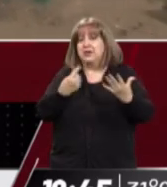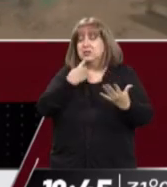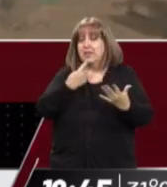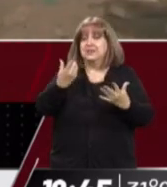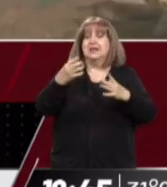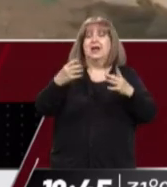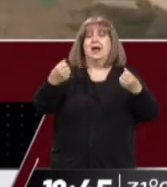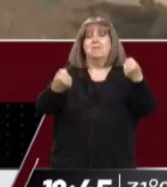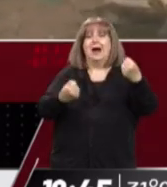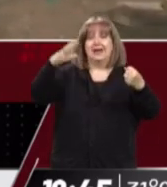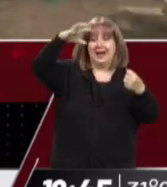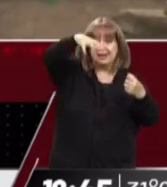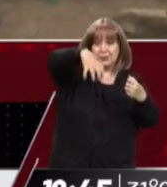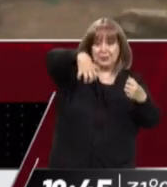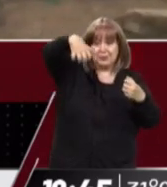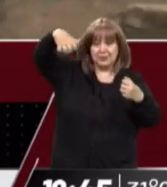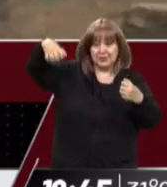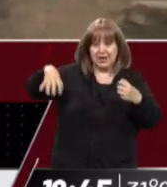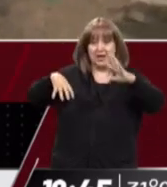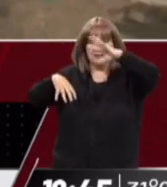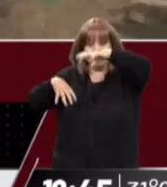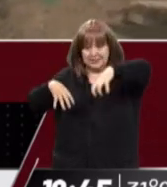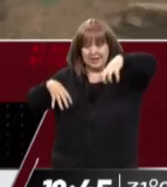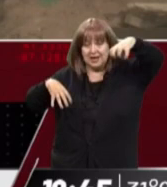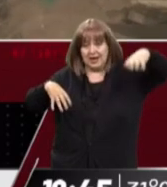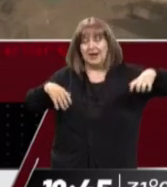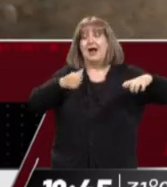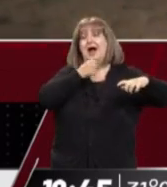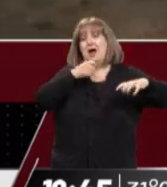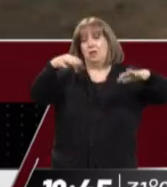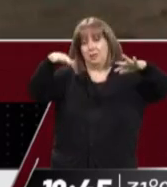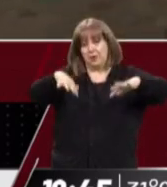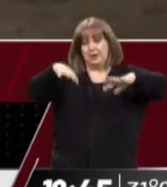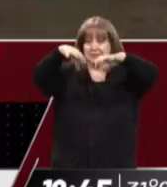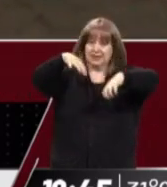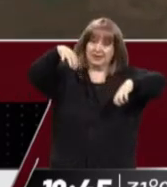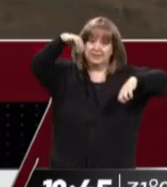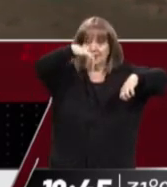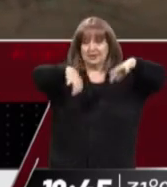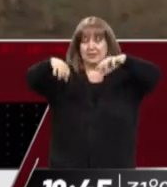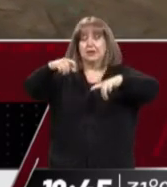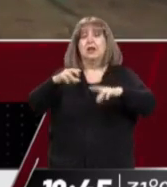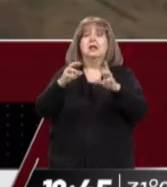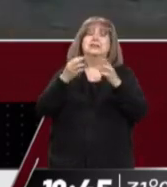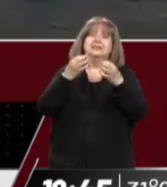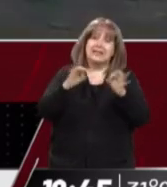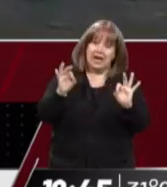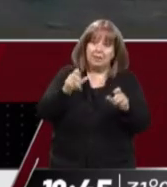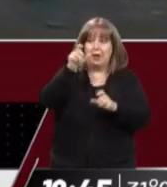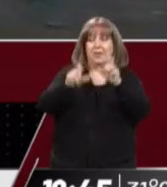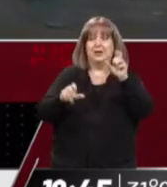Daniel burrieza que va a ser un trabajo largo y una ardua tarea a la que se Está realizando Afortunadamente no hay personas heridas